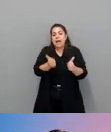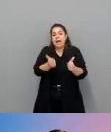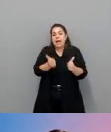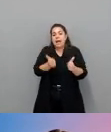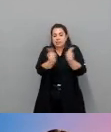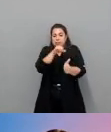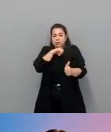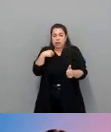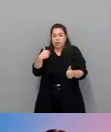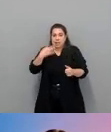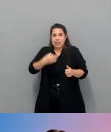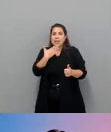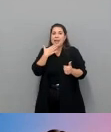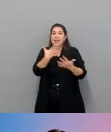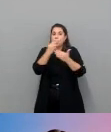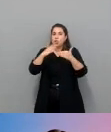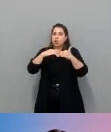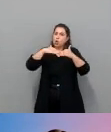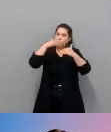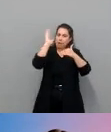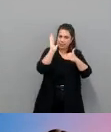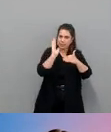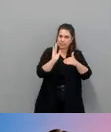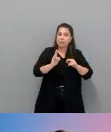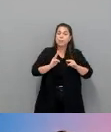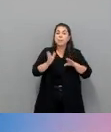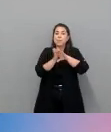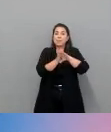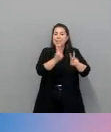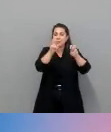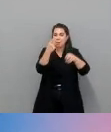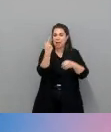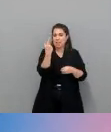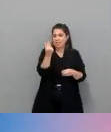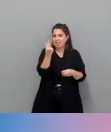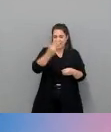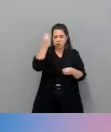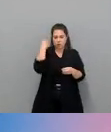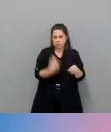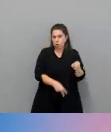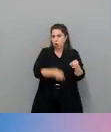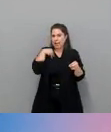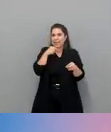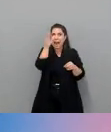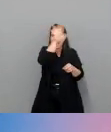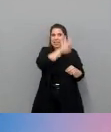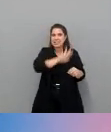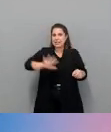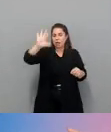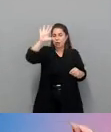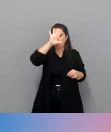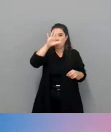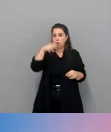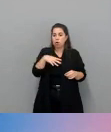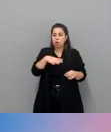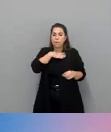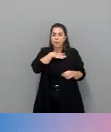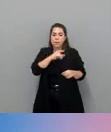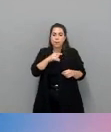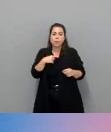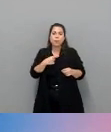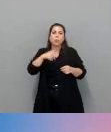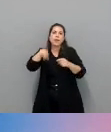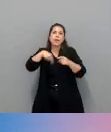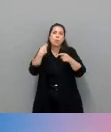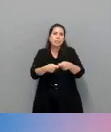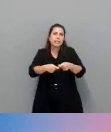años. Y las cuantías van, insisto, las genéricas del Estado, ¿no? Que esto pueden ser ampliables